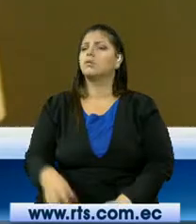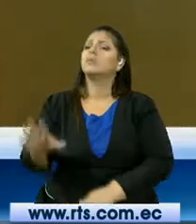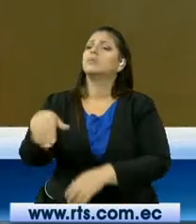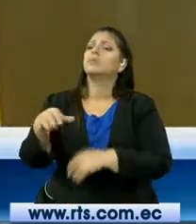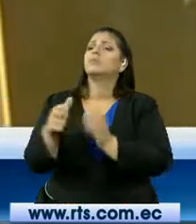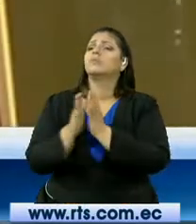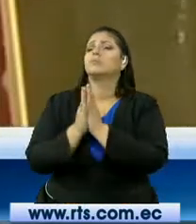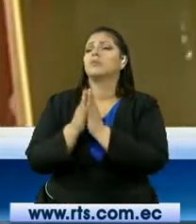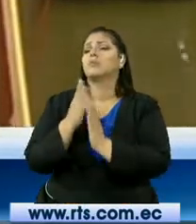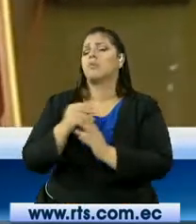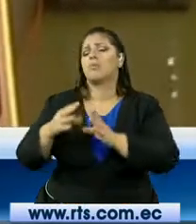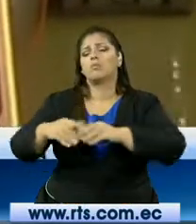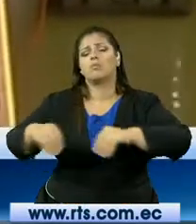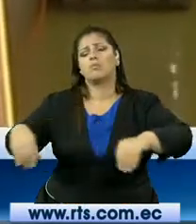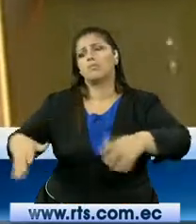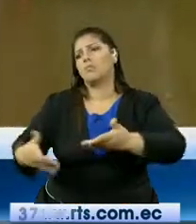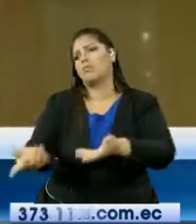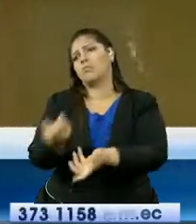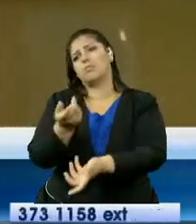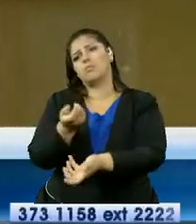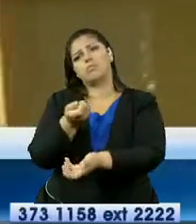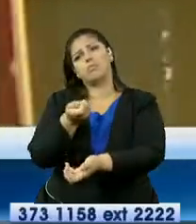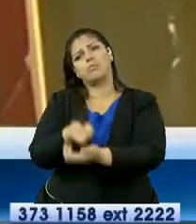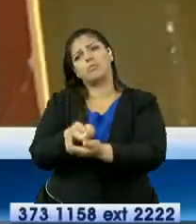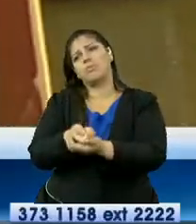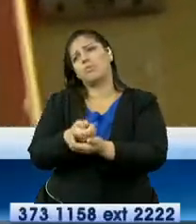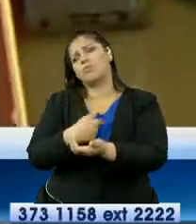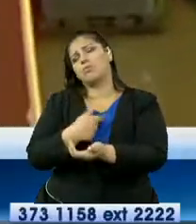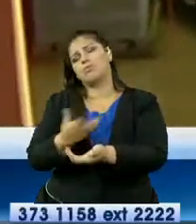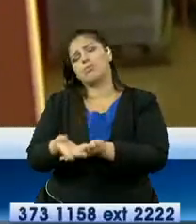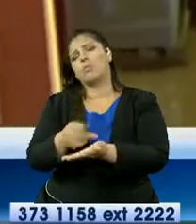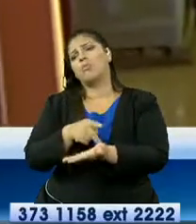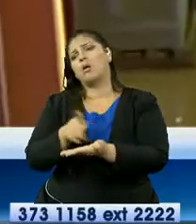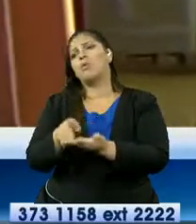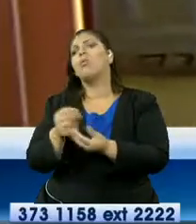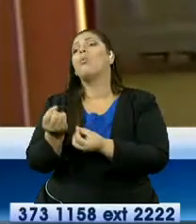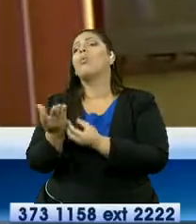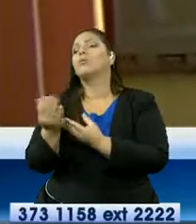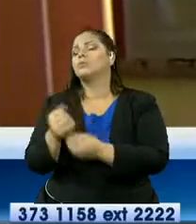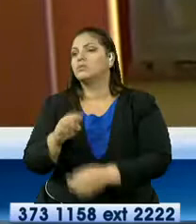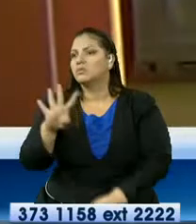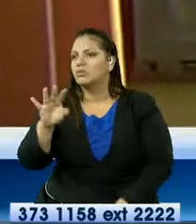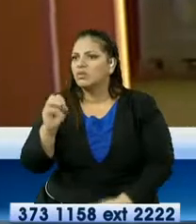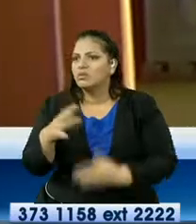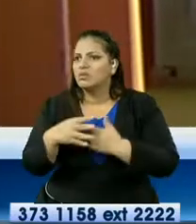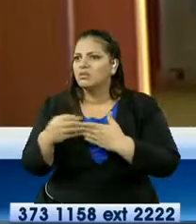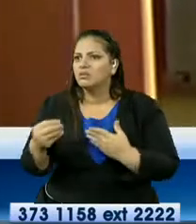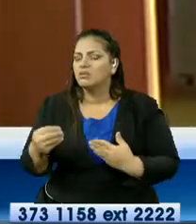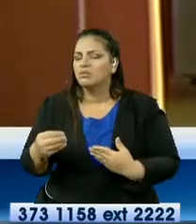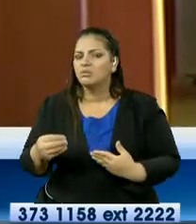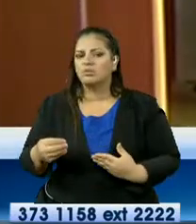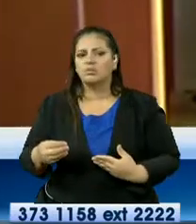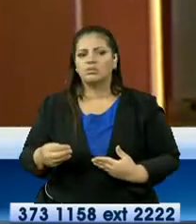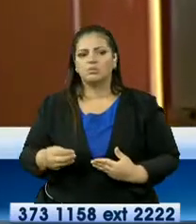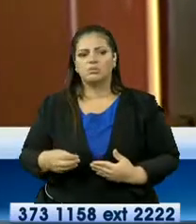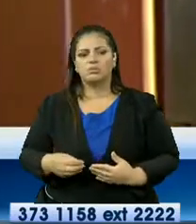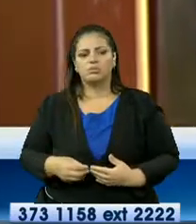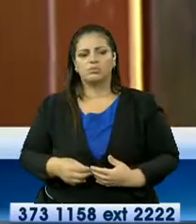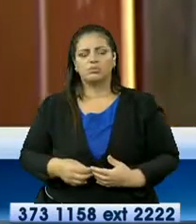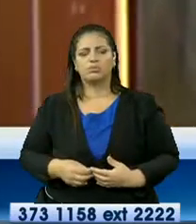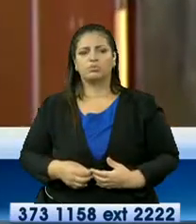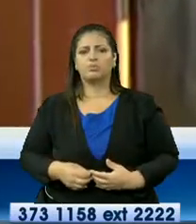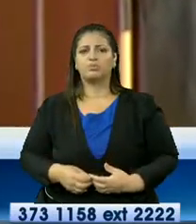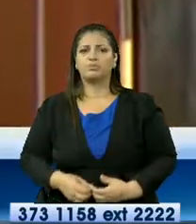lo venden hasta $40. Eso es inútil, que vendan tierra, más que sea para que apoyen a la gente que están hundida de